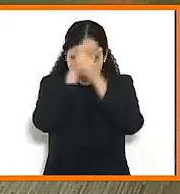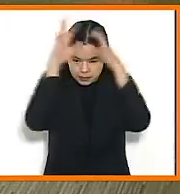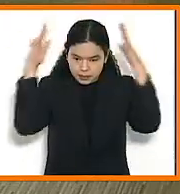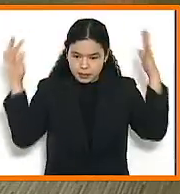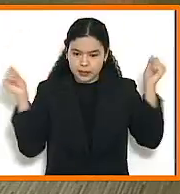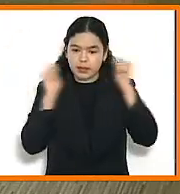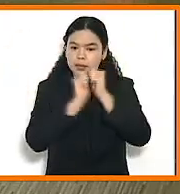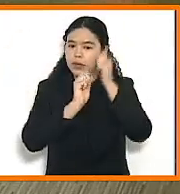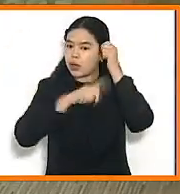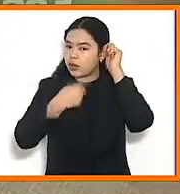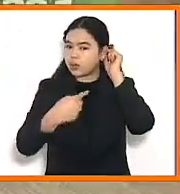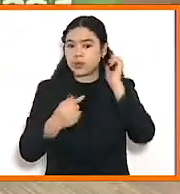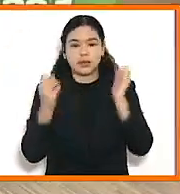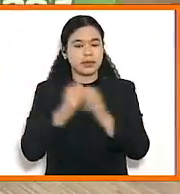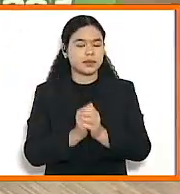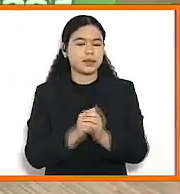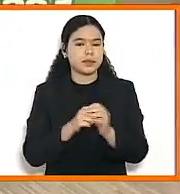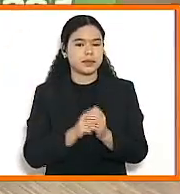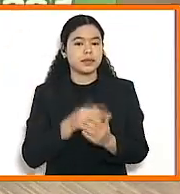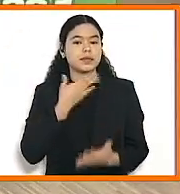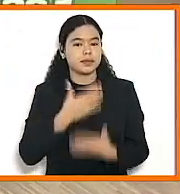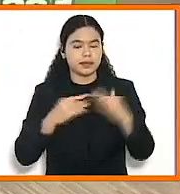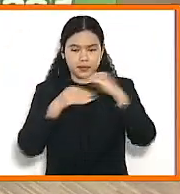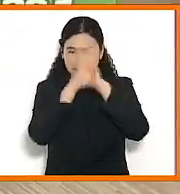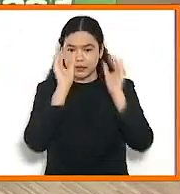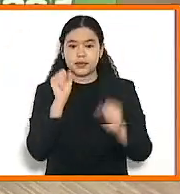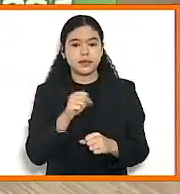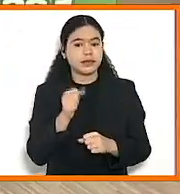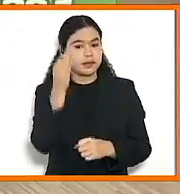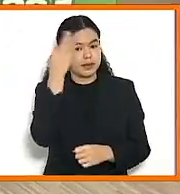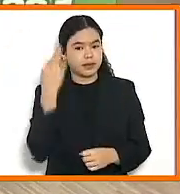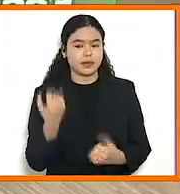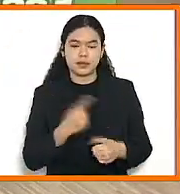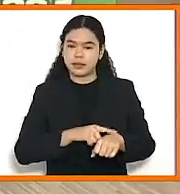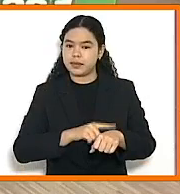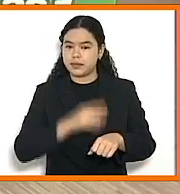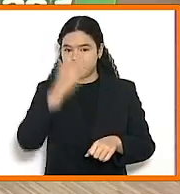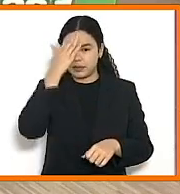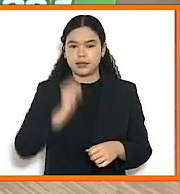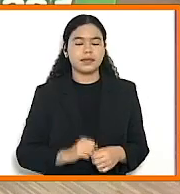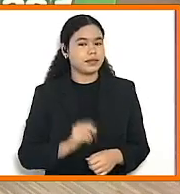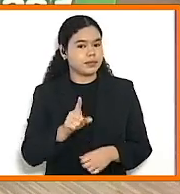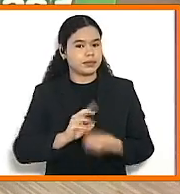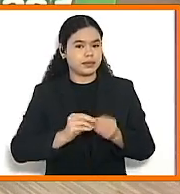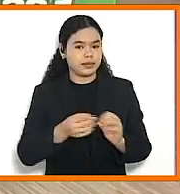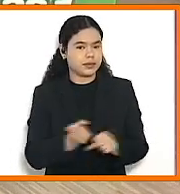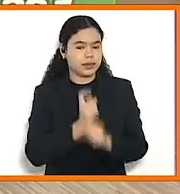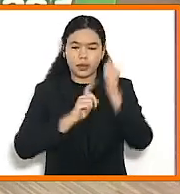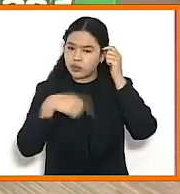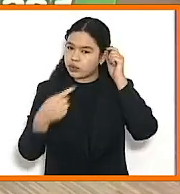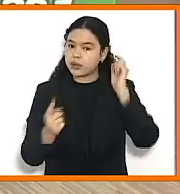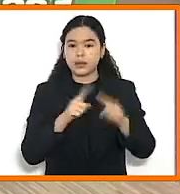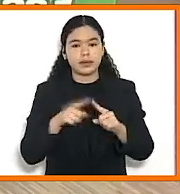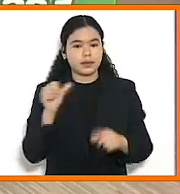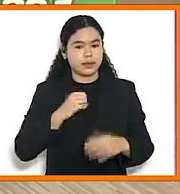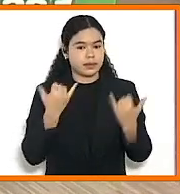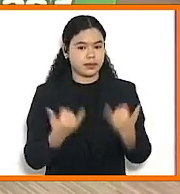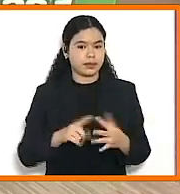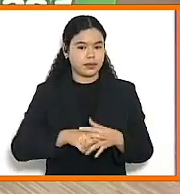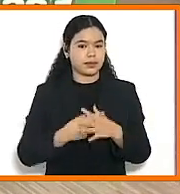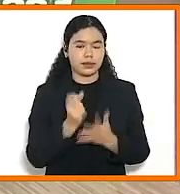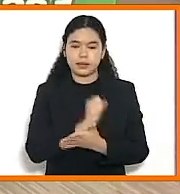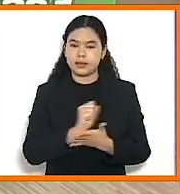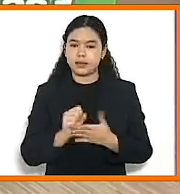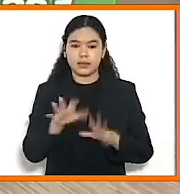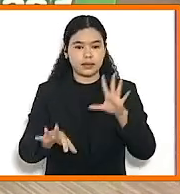una realidad junto a Tatiana. Buenos días, muchas gracias, Francini. Así es, vamos a conocer el número favorecido para Diaria. Pero en este inicio de semana te invitamos